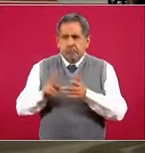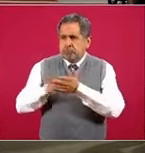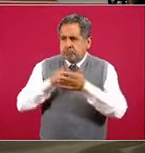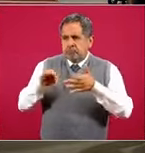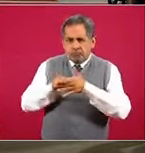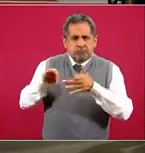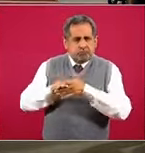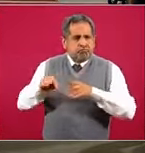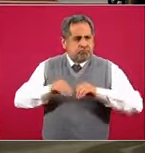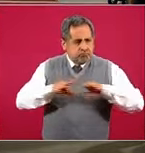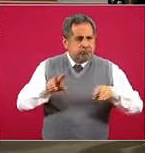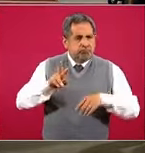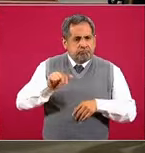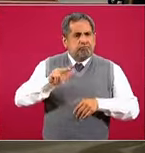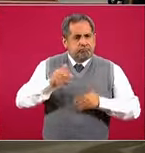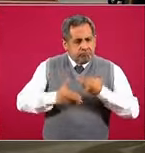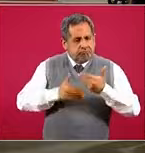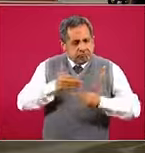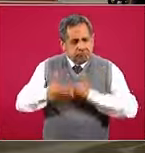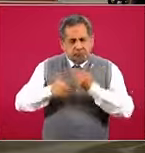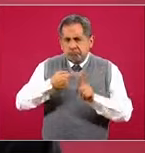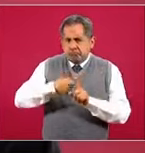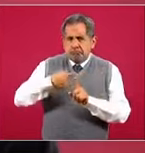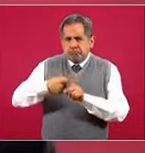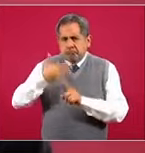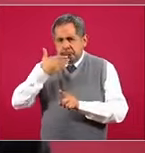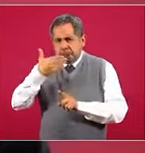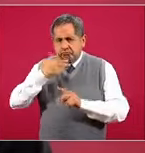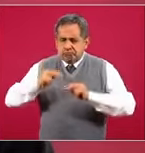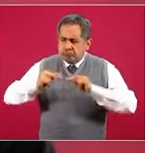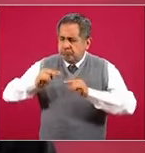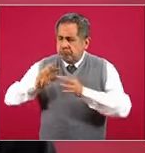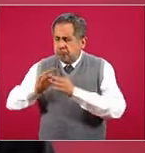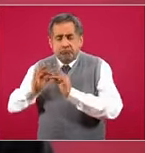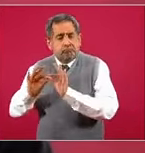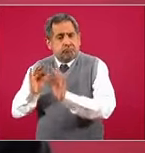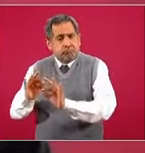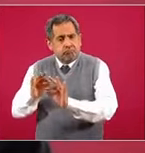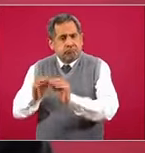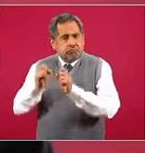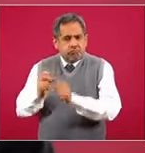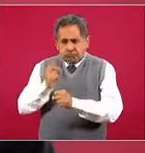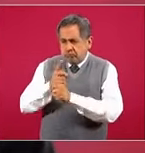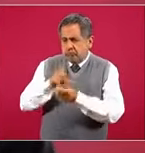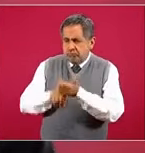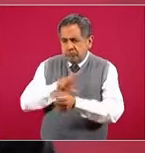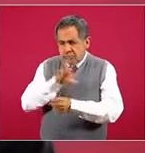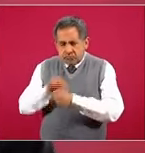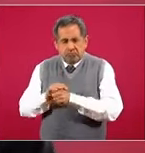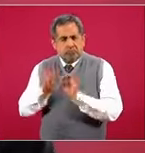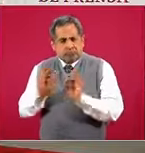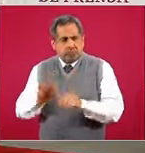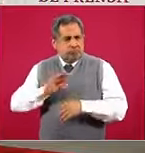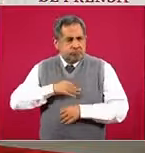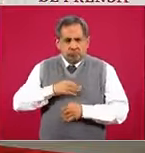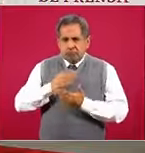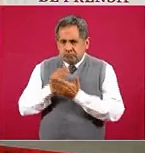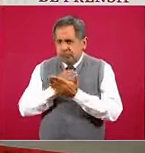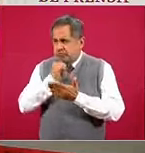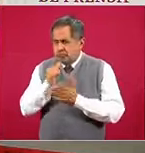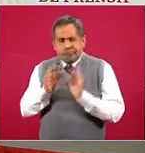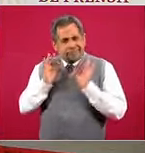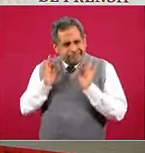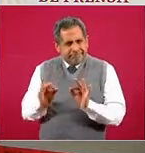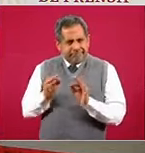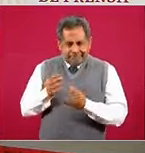cómo van sus resultados, cómo van sus niveles, digamos, de seguridad, de inmunogenicidad, es decir, la capacidad